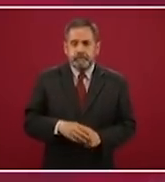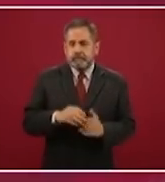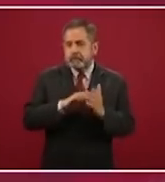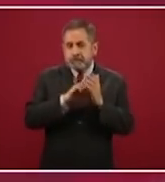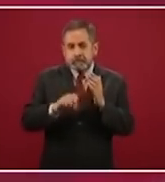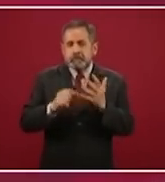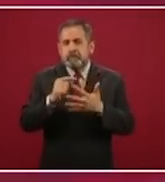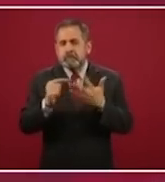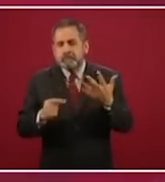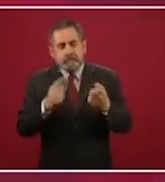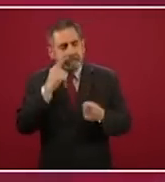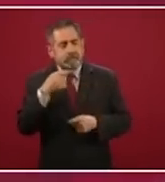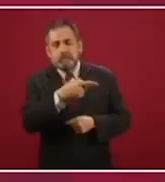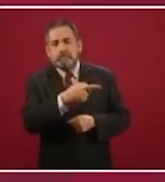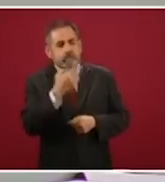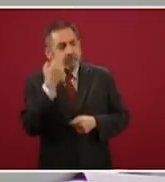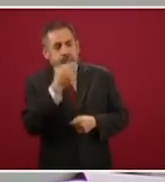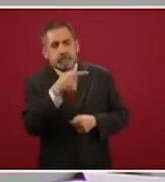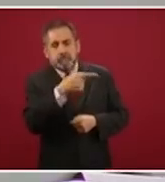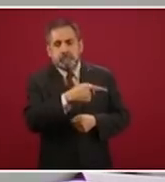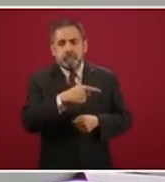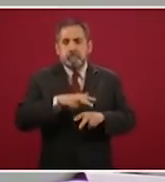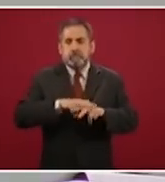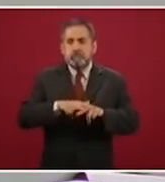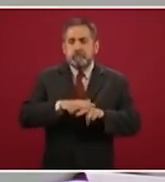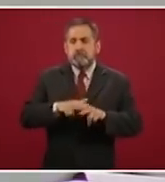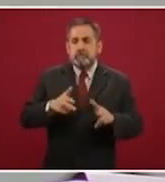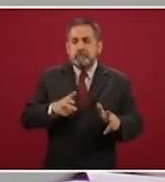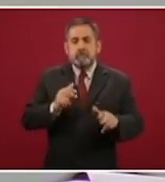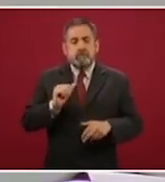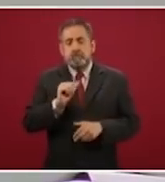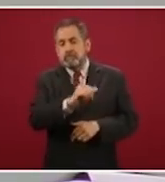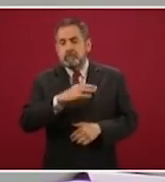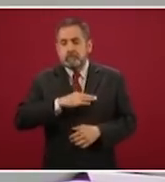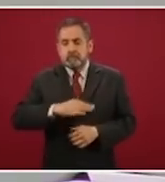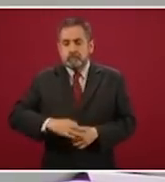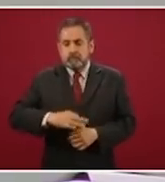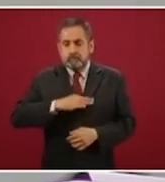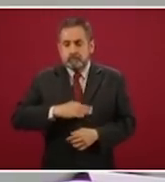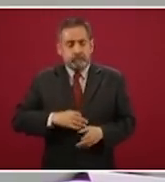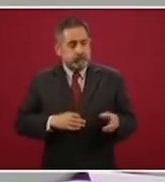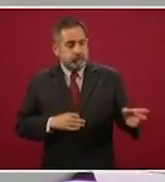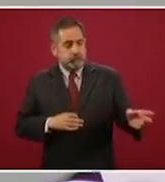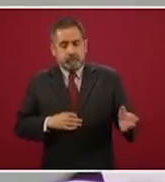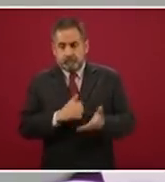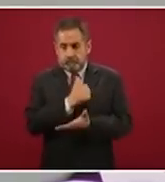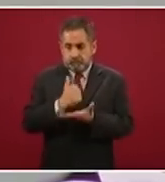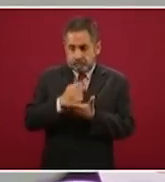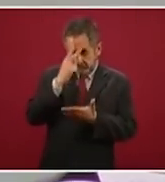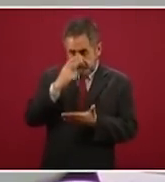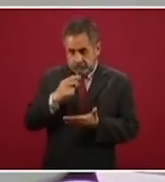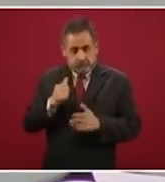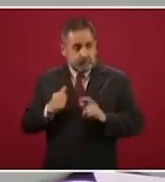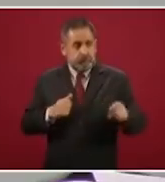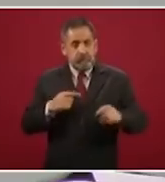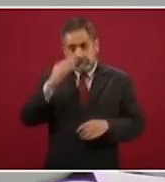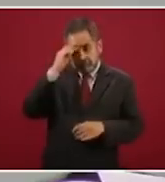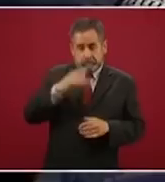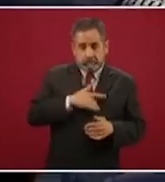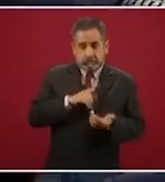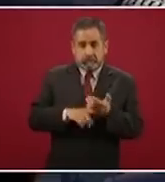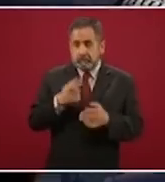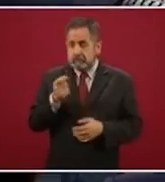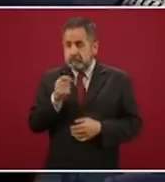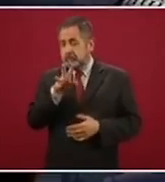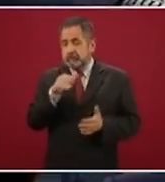Ejemplos, ahí está el tren Toluca, Ciudad de México. Estimaron